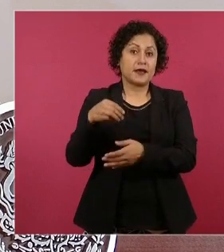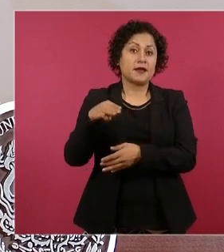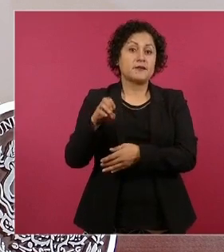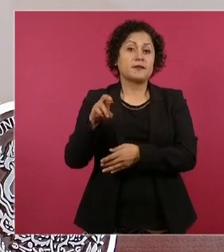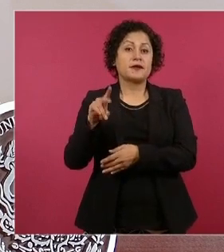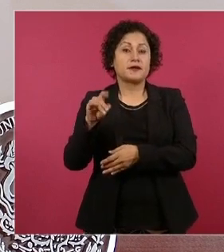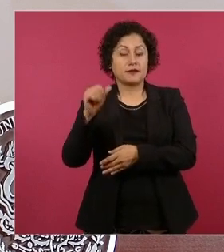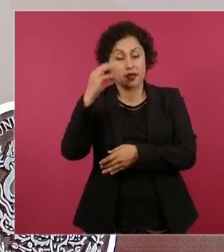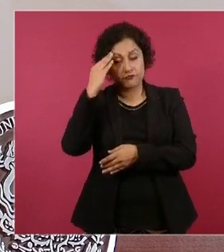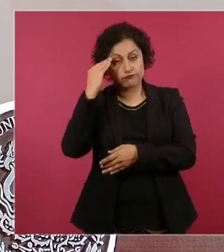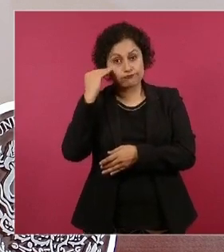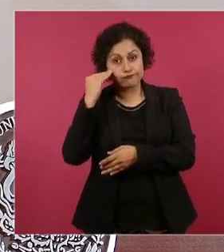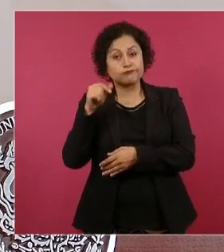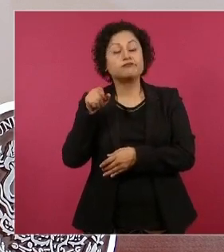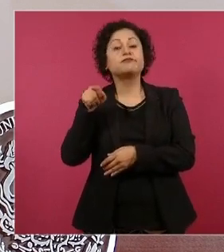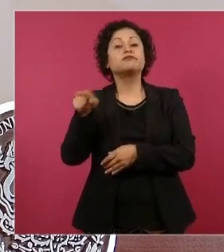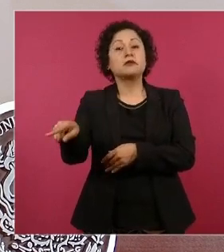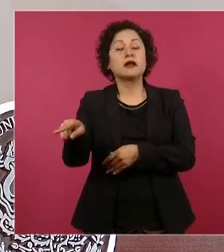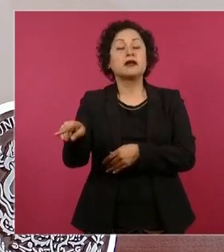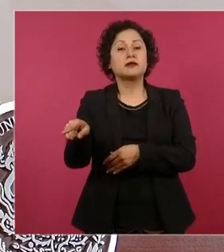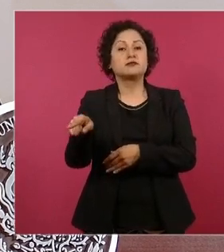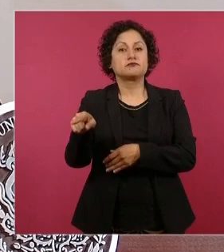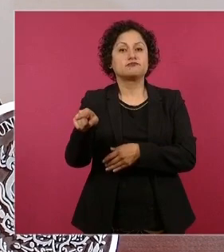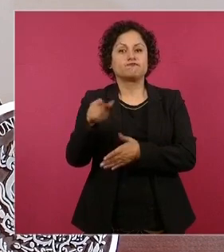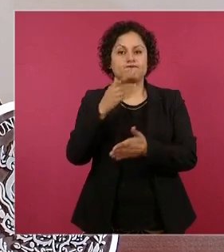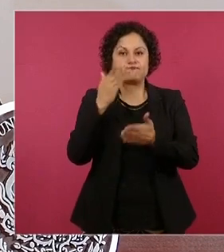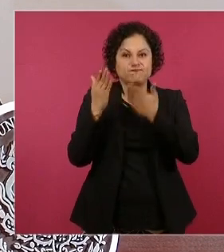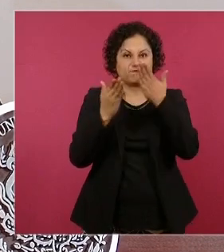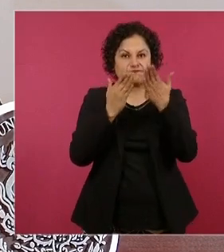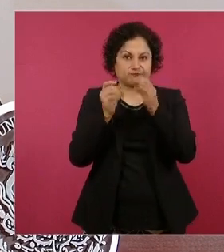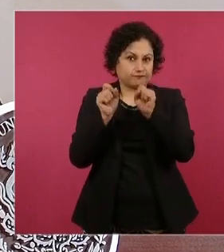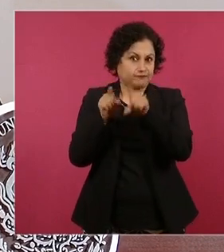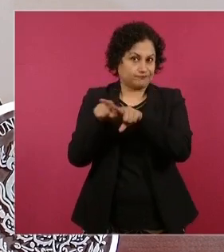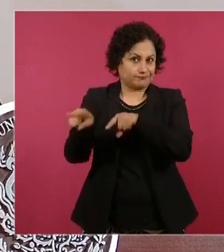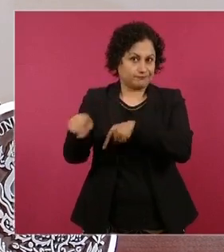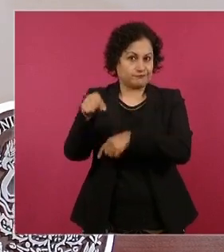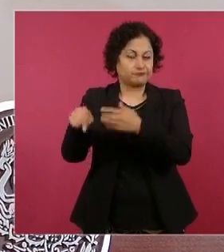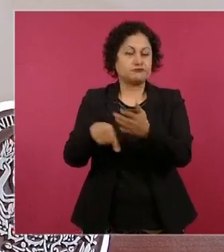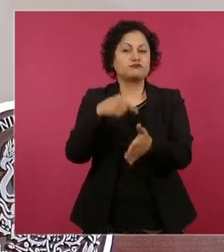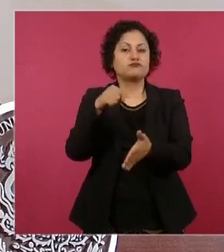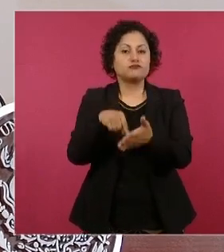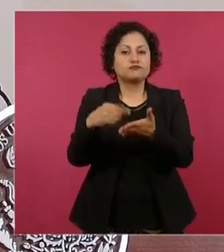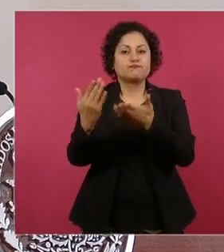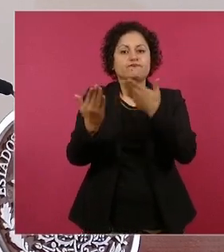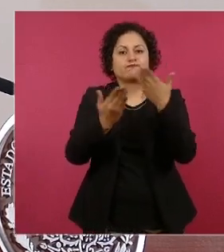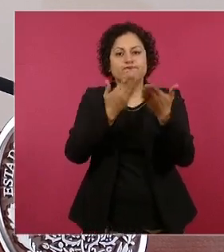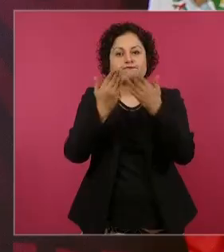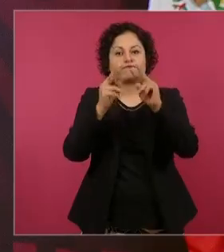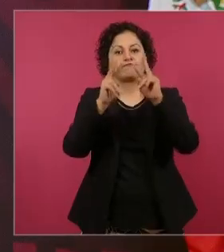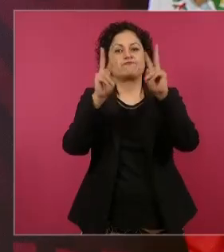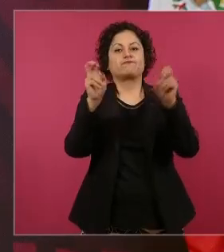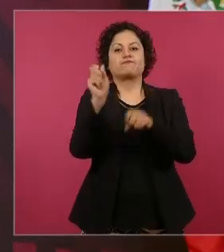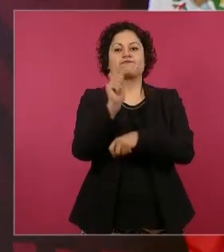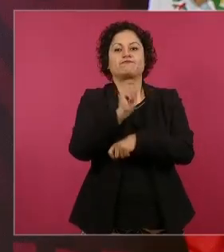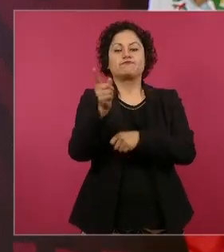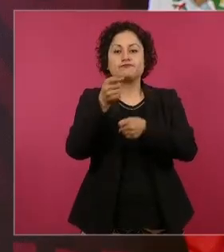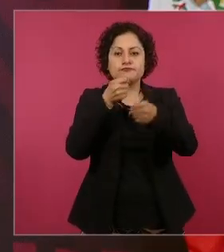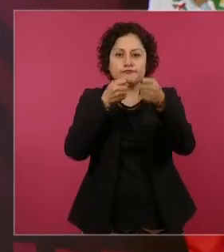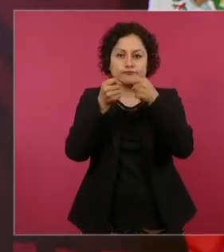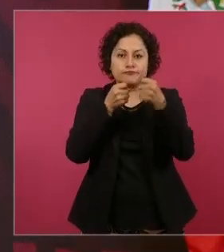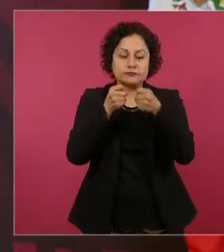Ahí se formó como periodista y fue defensor de la libertad de